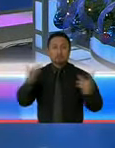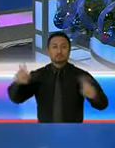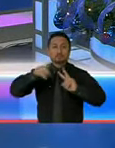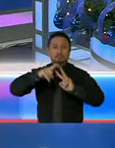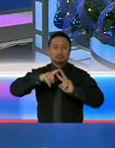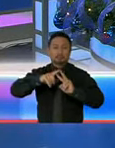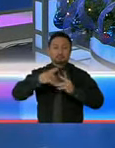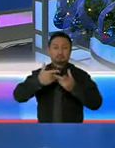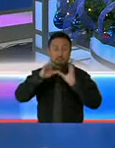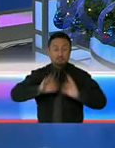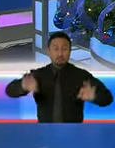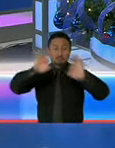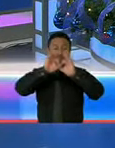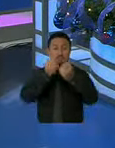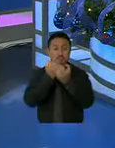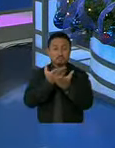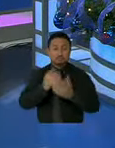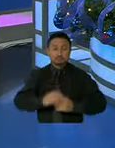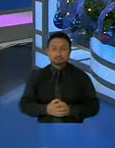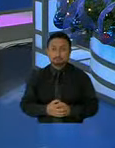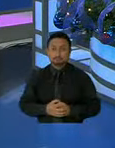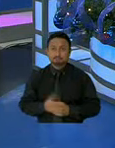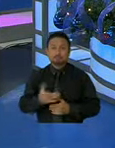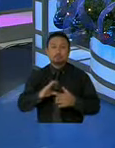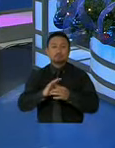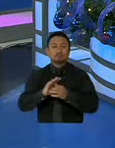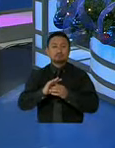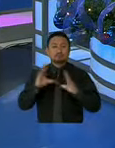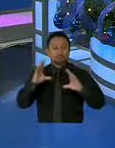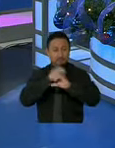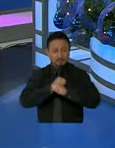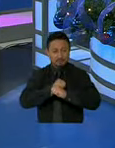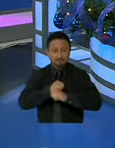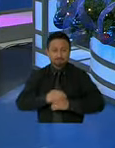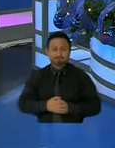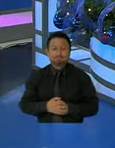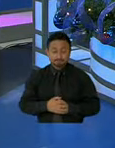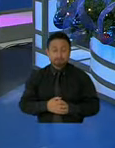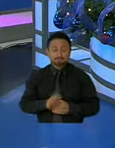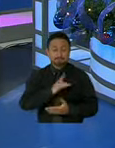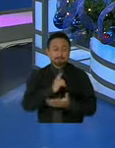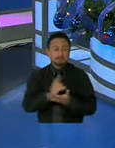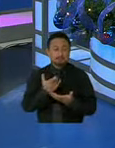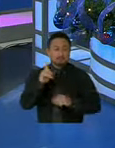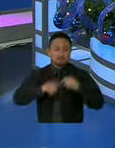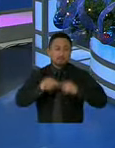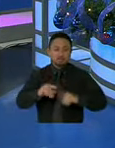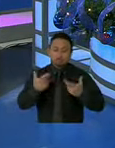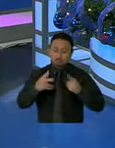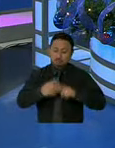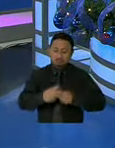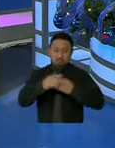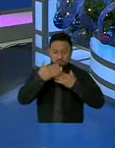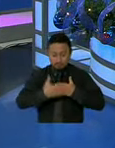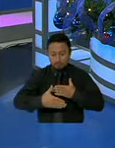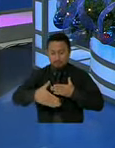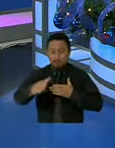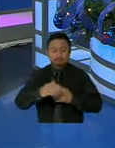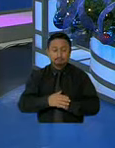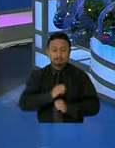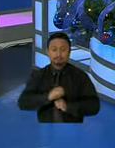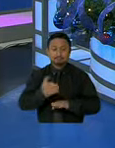TV con información importante. María Mercedes, muy buenas noches. Buenas noches, María Fernanda. Así es, amigos, bienvenidos cuando vamos avanzando en la semana previo